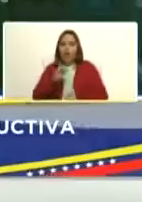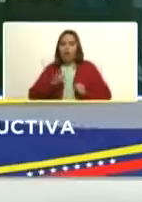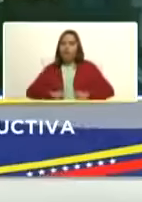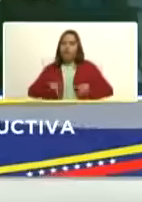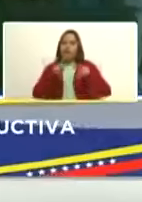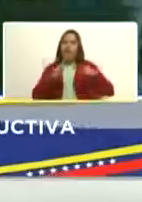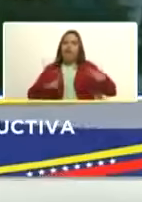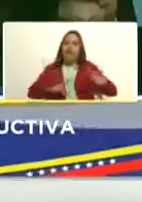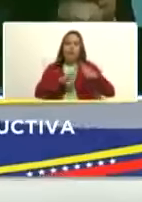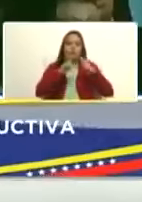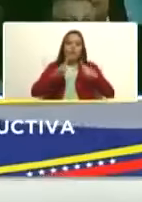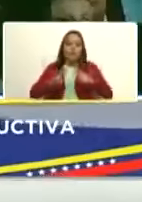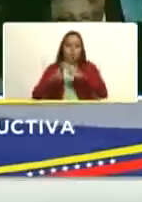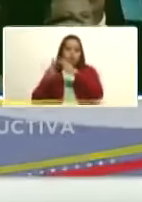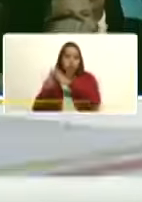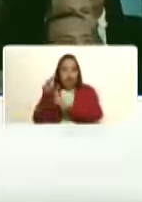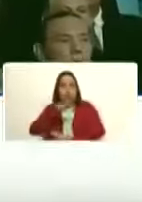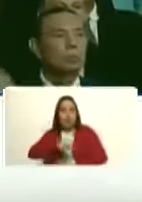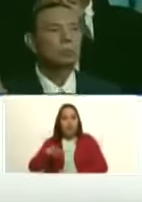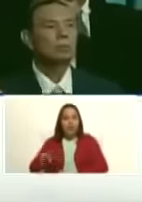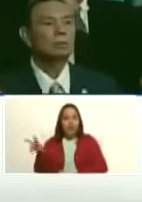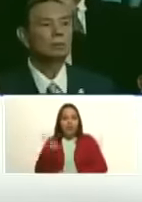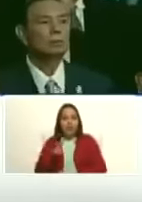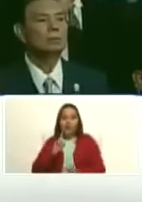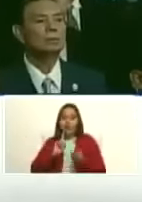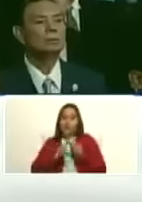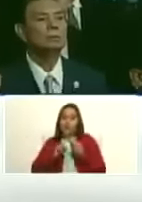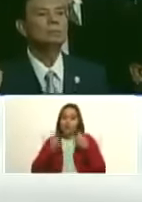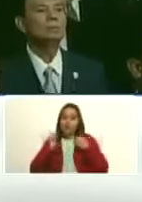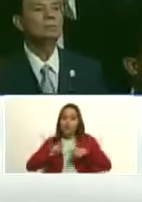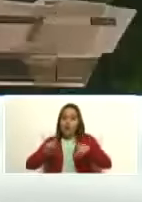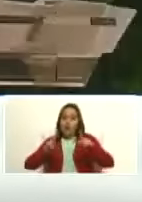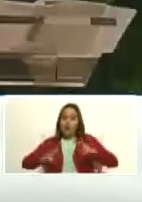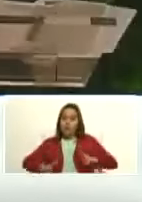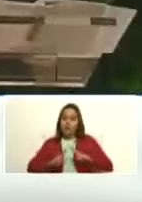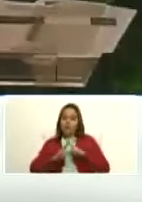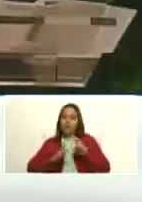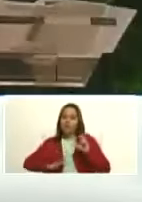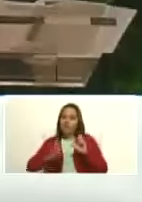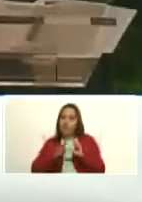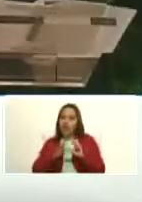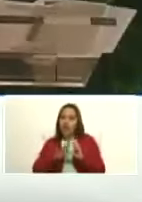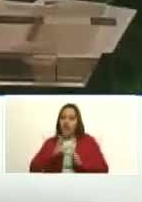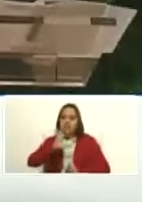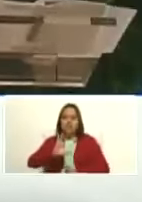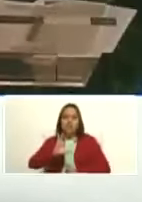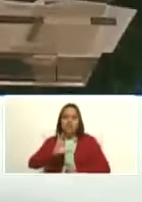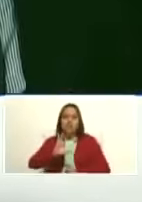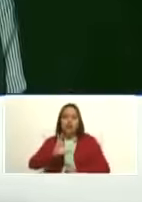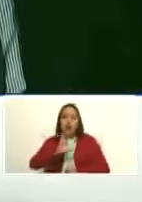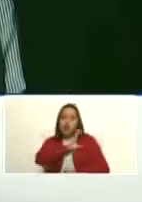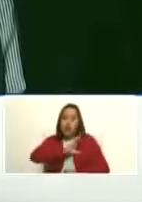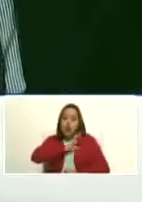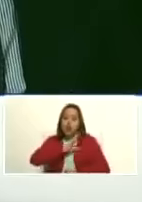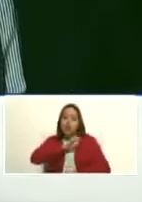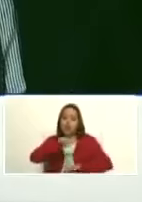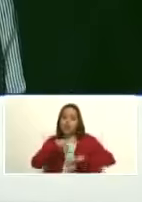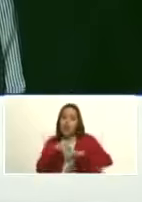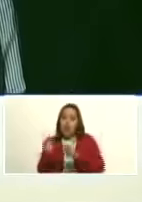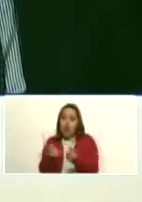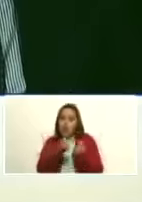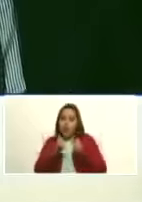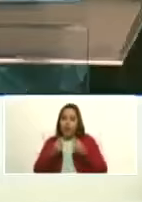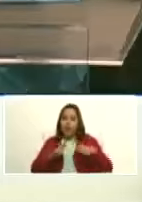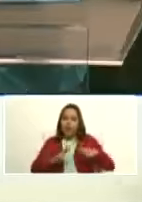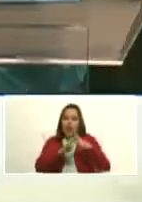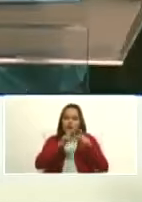encuentro entre los venezolanos y las venezolanas. Y uno de esos espacios es justamente el Consejo Nacional de Economía, donde nos encontramos desde la